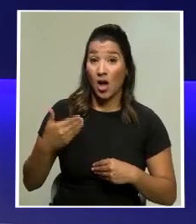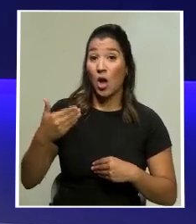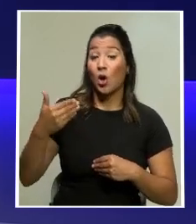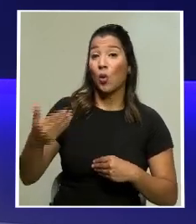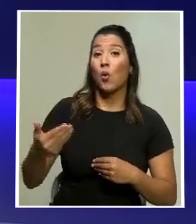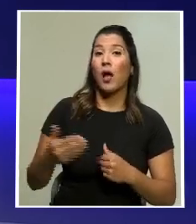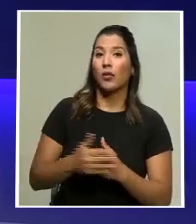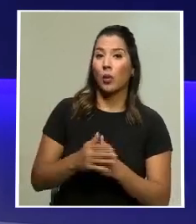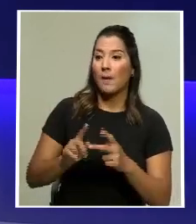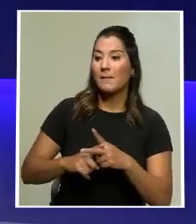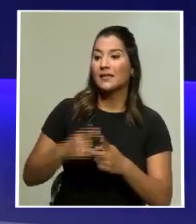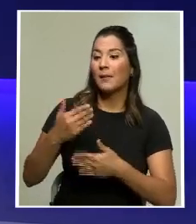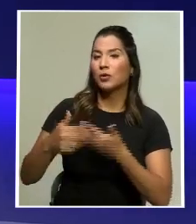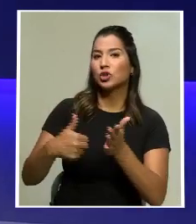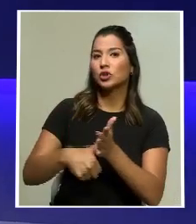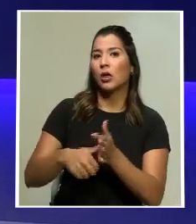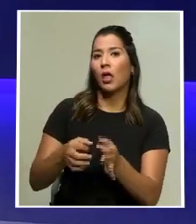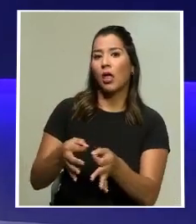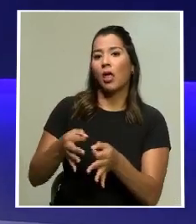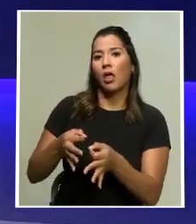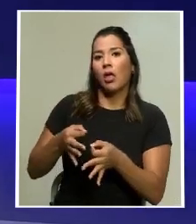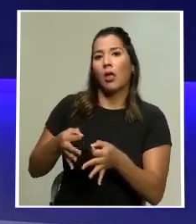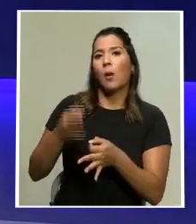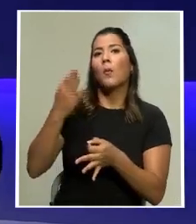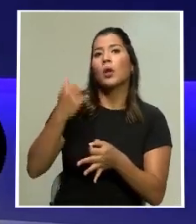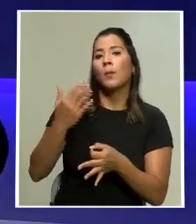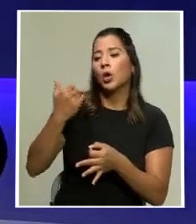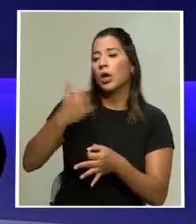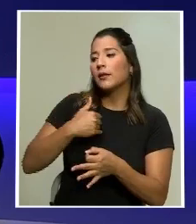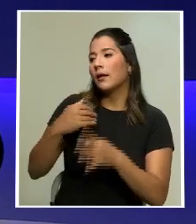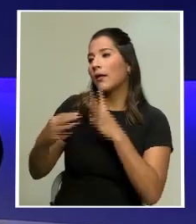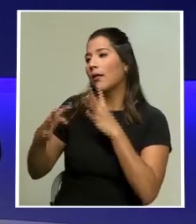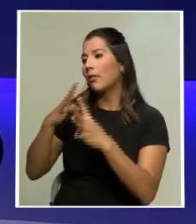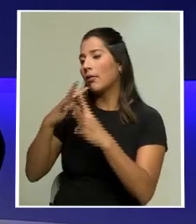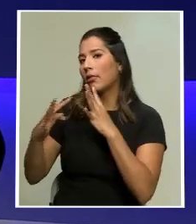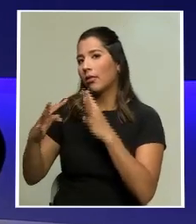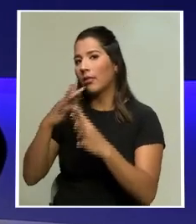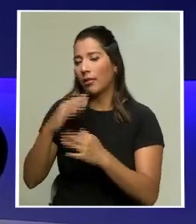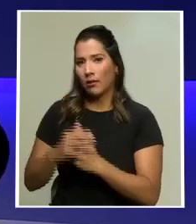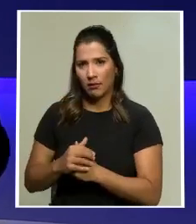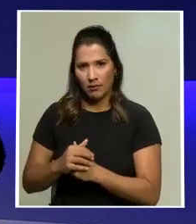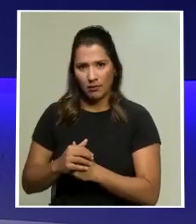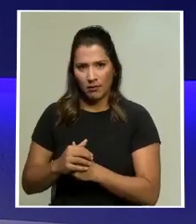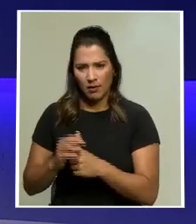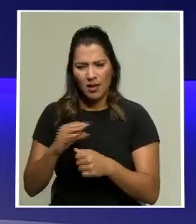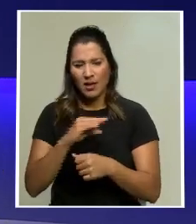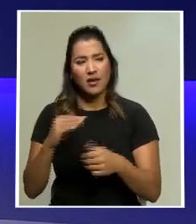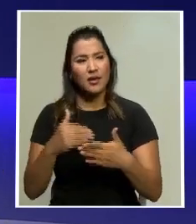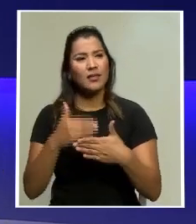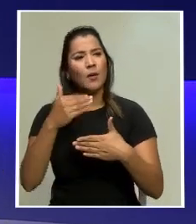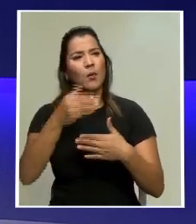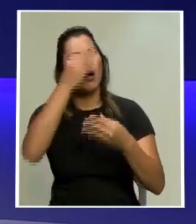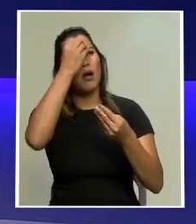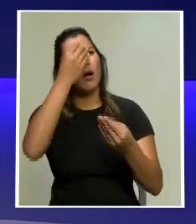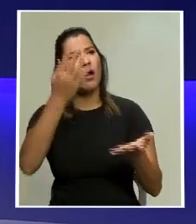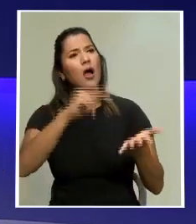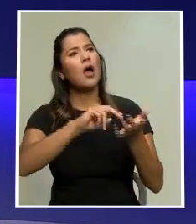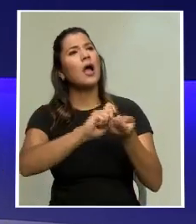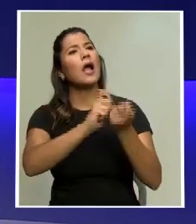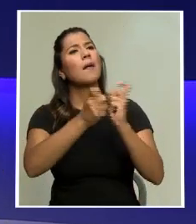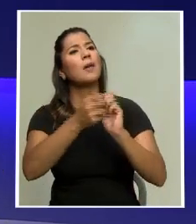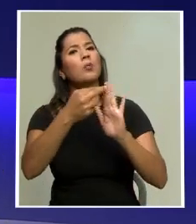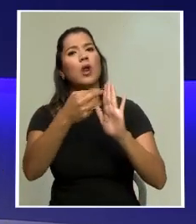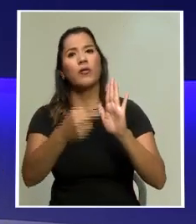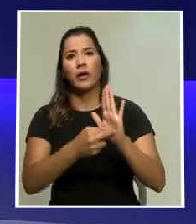escrutinio se atrasa un poquito porque están en conversaciones y luego anuncian que las reglas han cambiado de un día